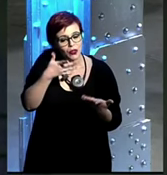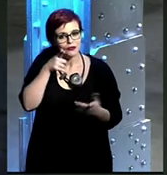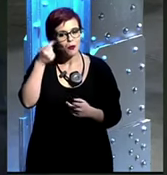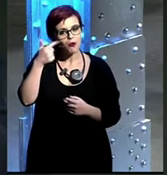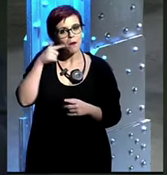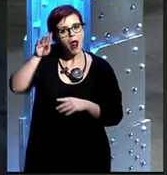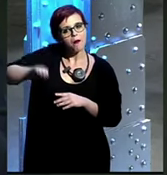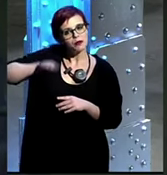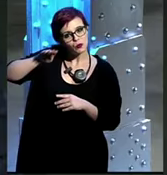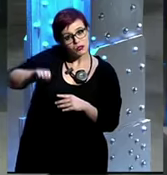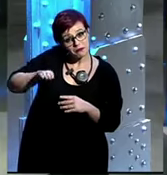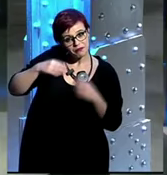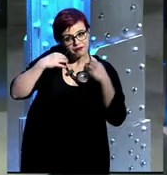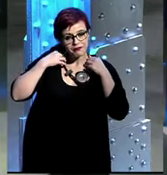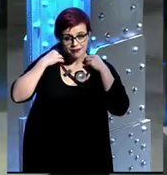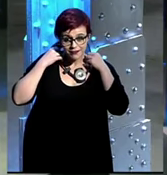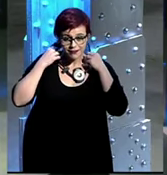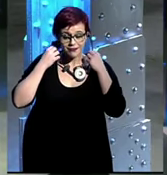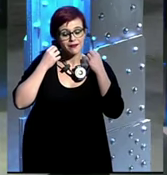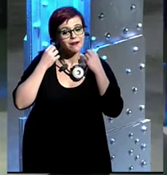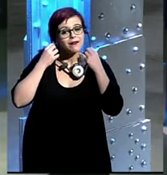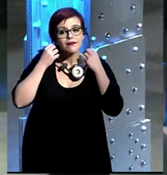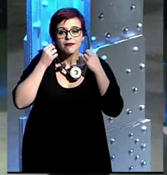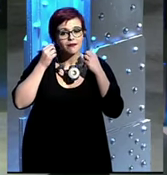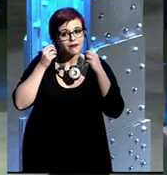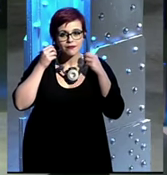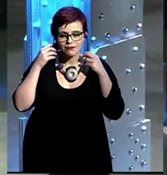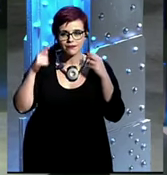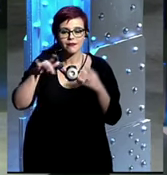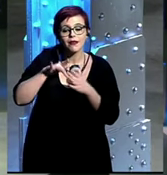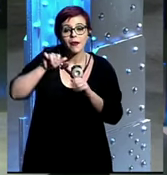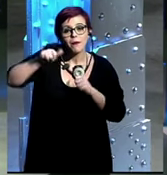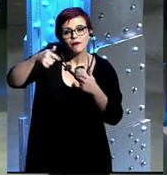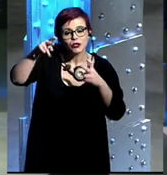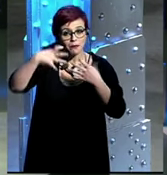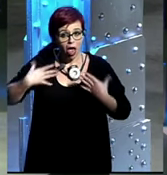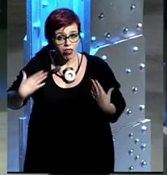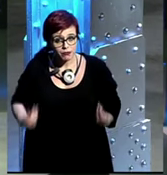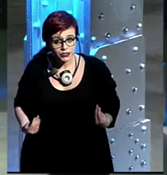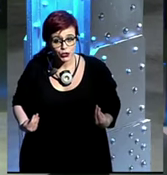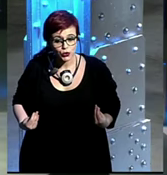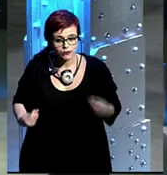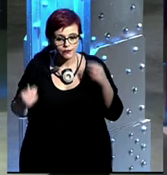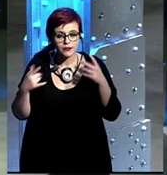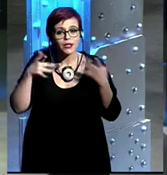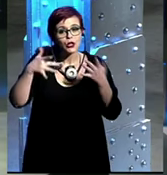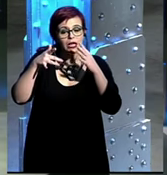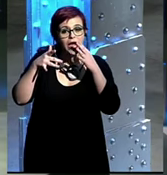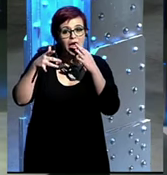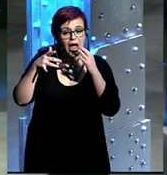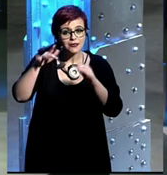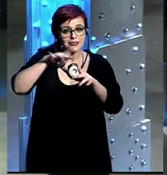Andrew, empecemos por la depresión. ¿Qué ocurre ahí? ¿En qué momento se produce?